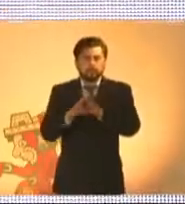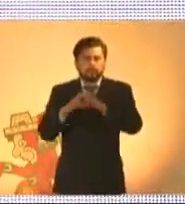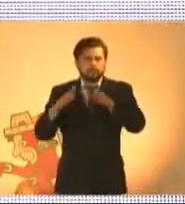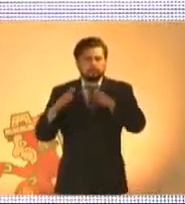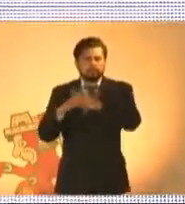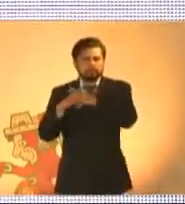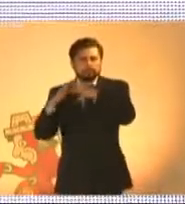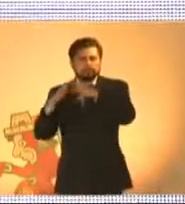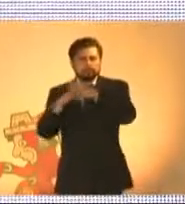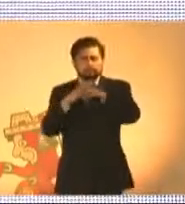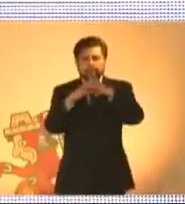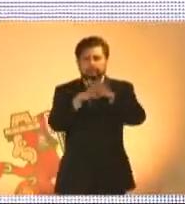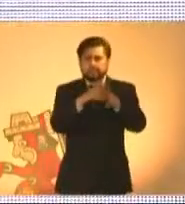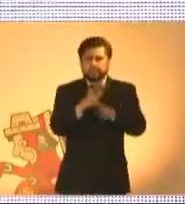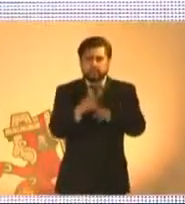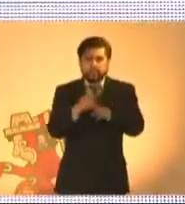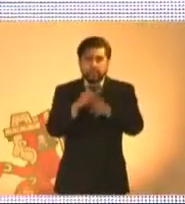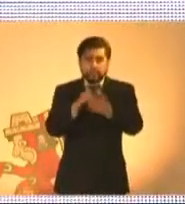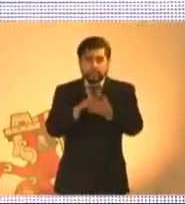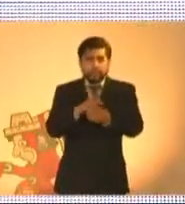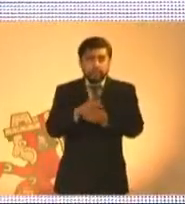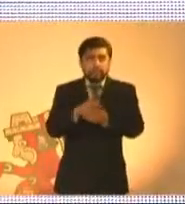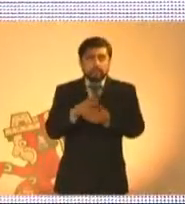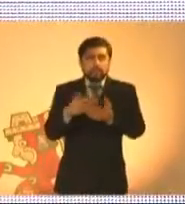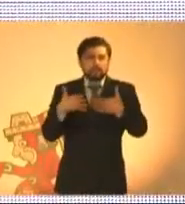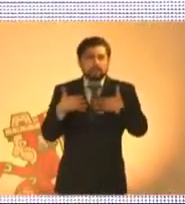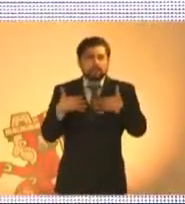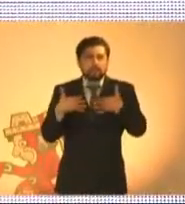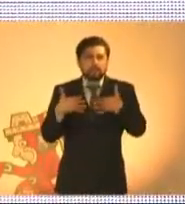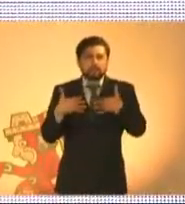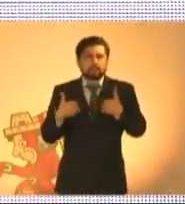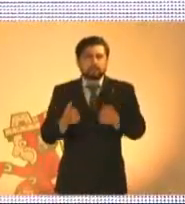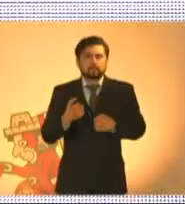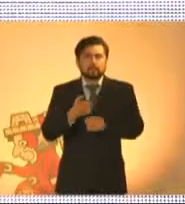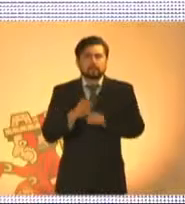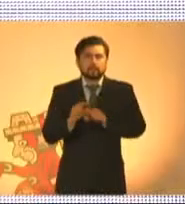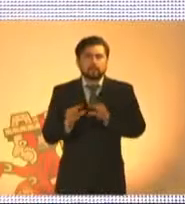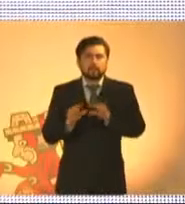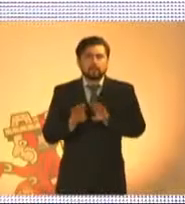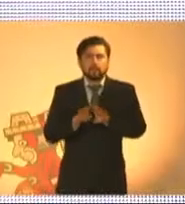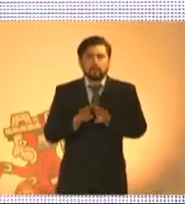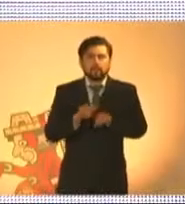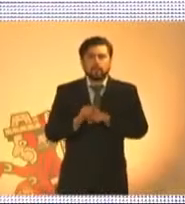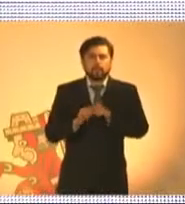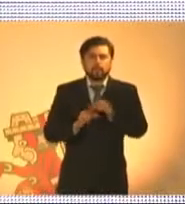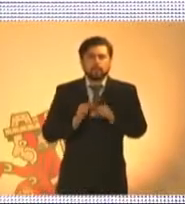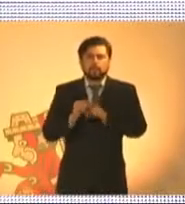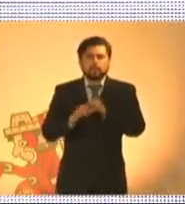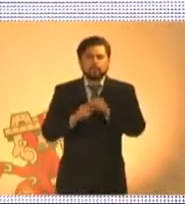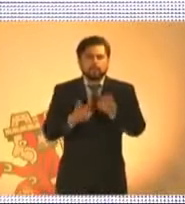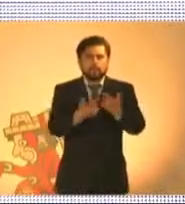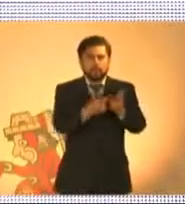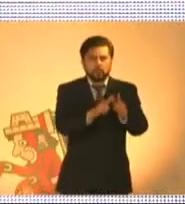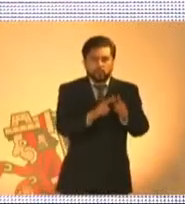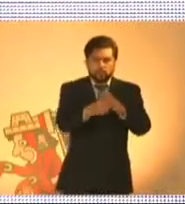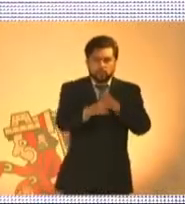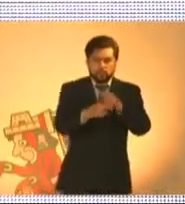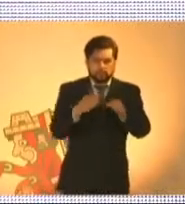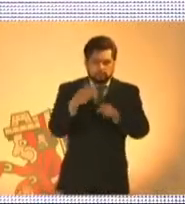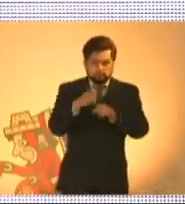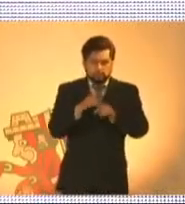ayuda a entender el final de la presencia de las tropas de la monarquía hispánica